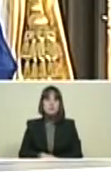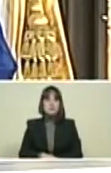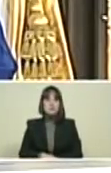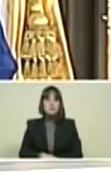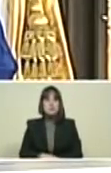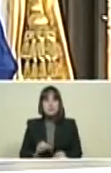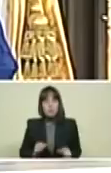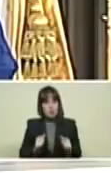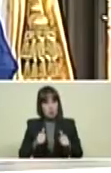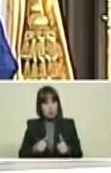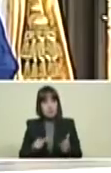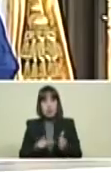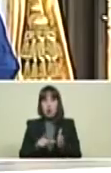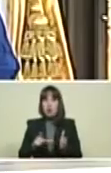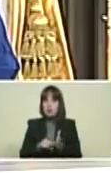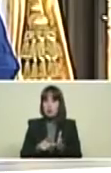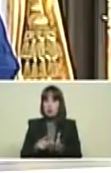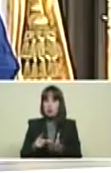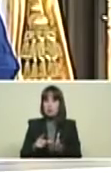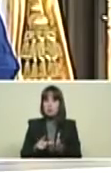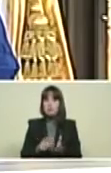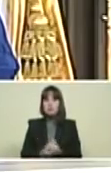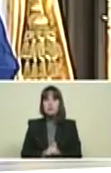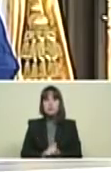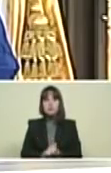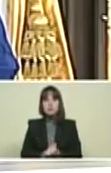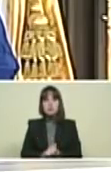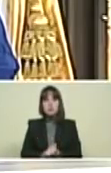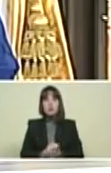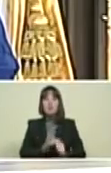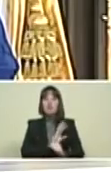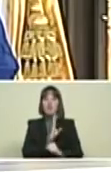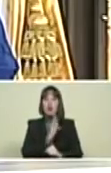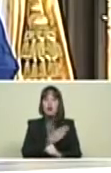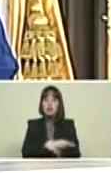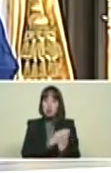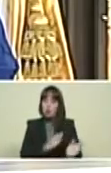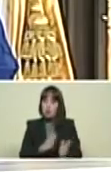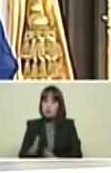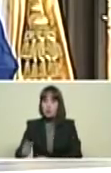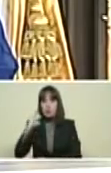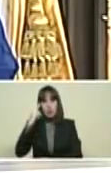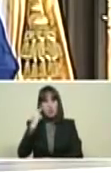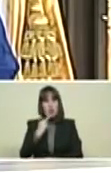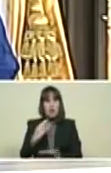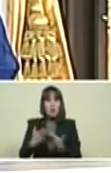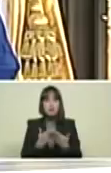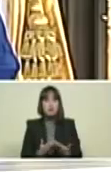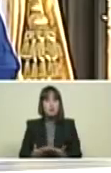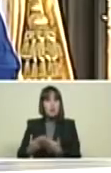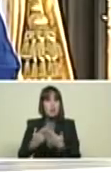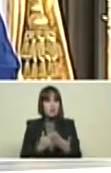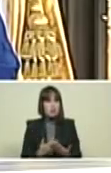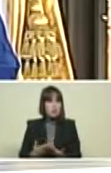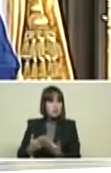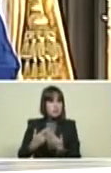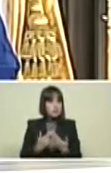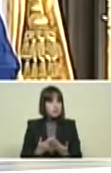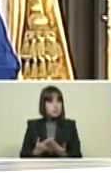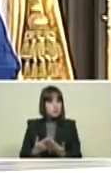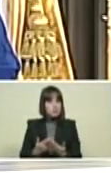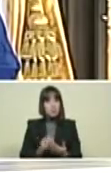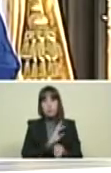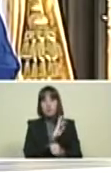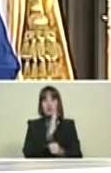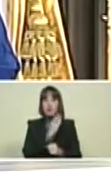arranquen los liceos, Aristóbulo, a fortalecer la Organización Bolivariana de Estudiantes, la OBE, a